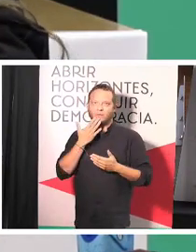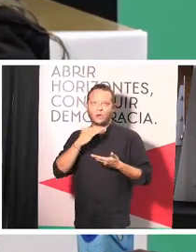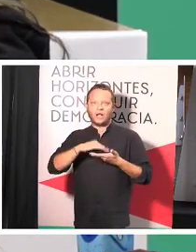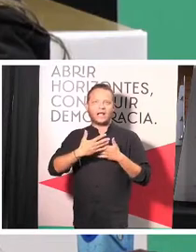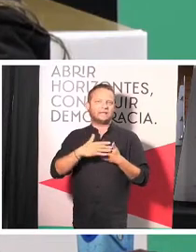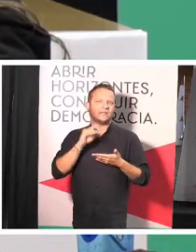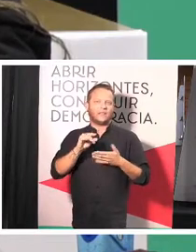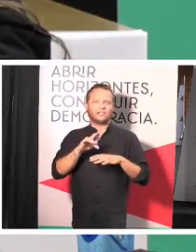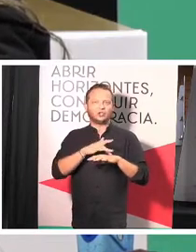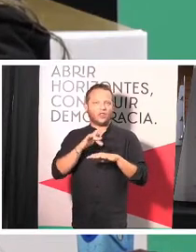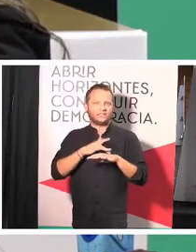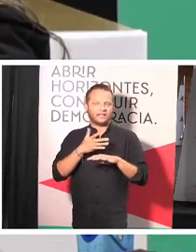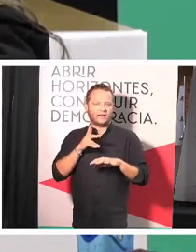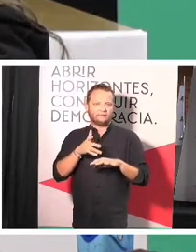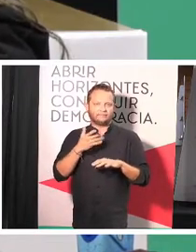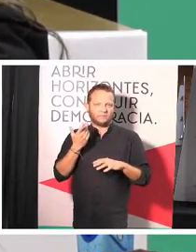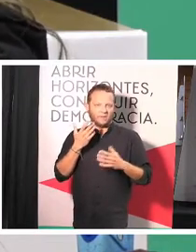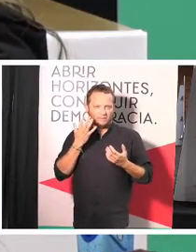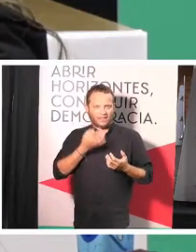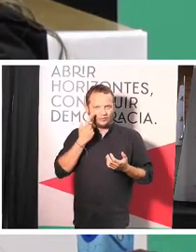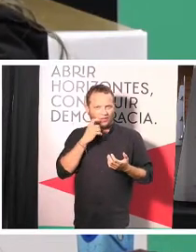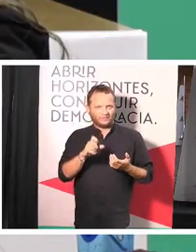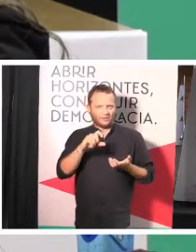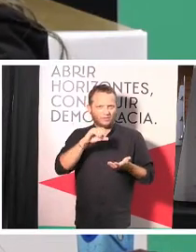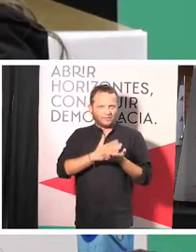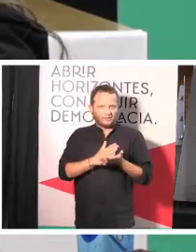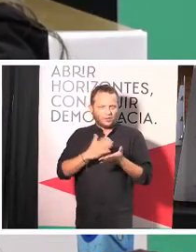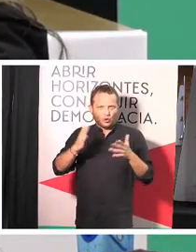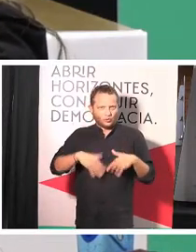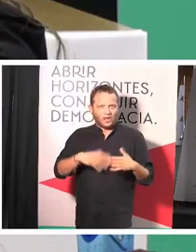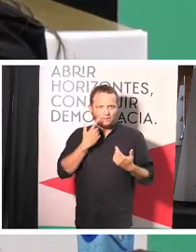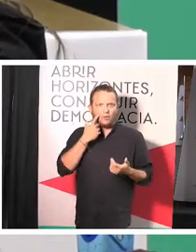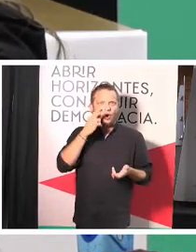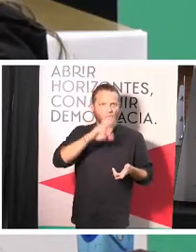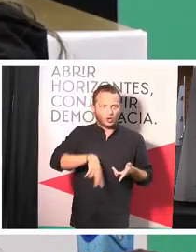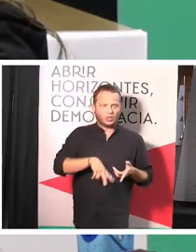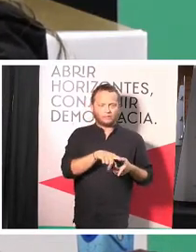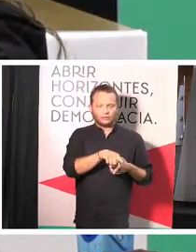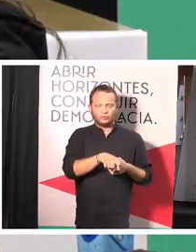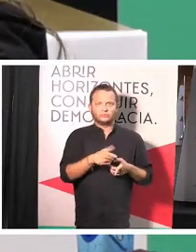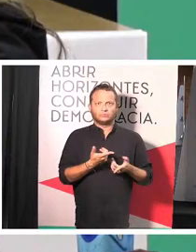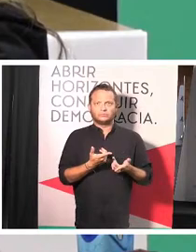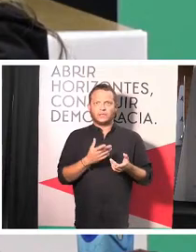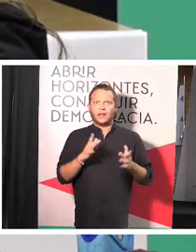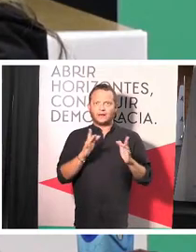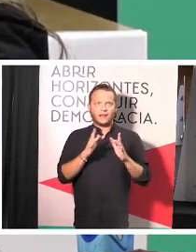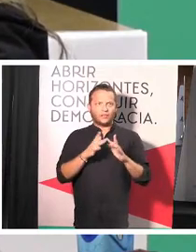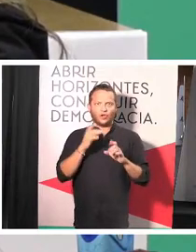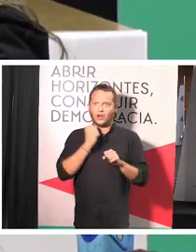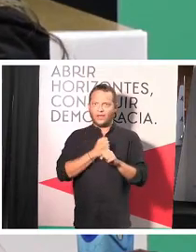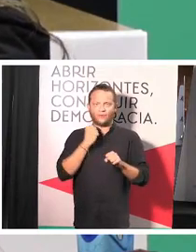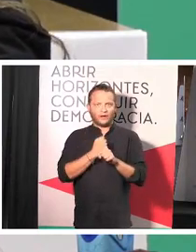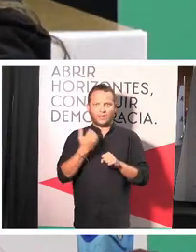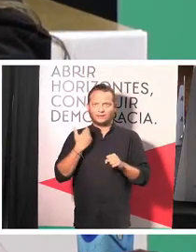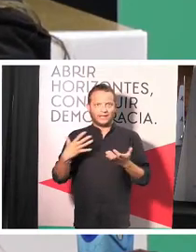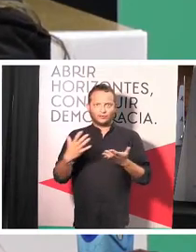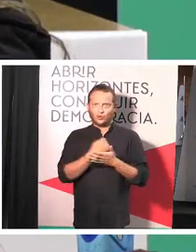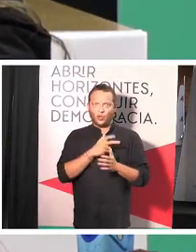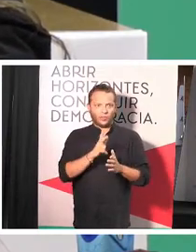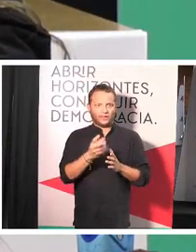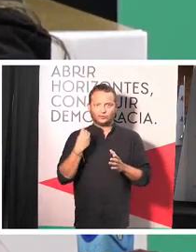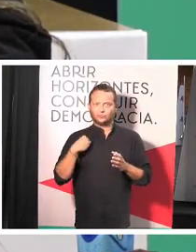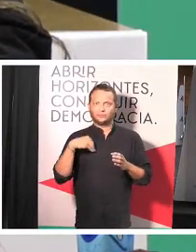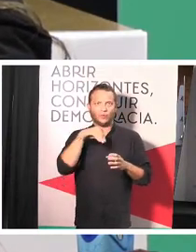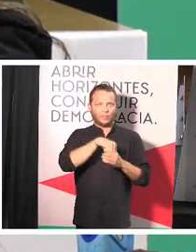derechos digitales, cuando en realidad no necesitamos puntos intermedios, sino que el reconocimiento de la relación laboral ya aporta todos los derechos que